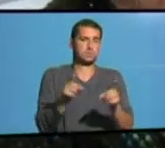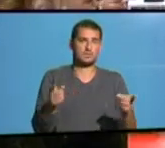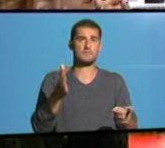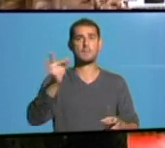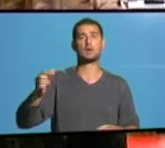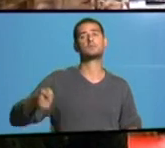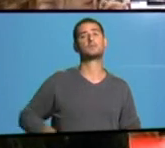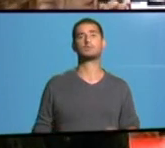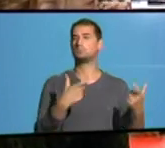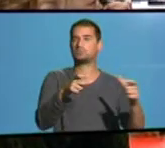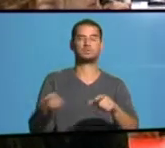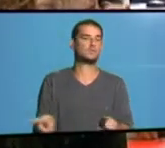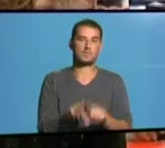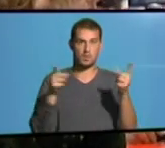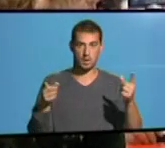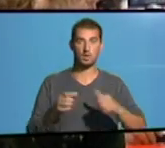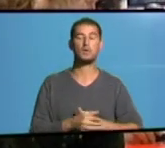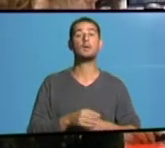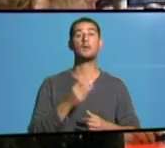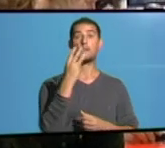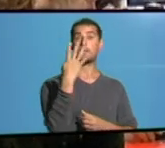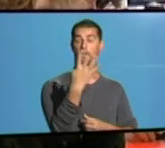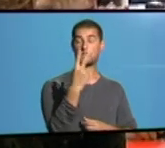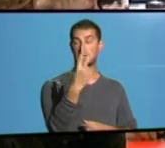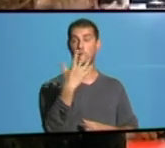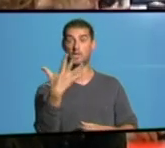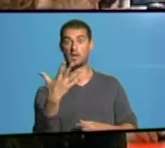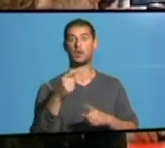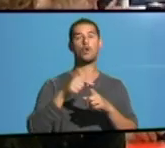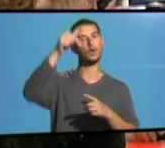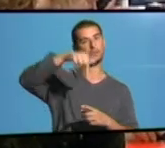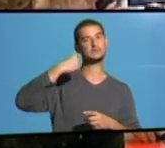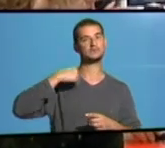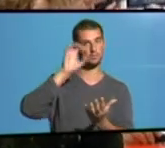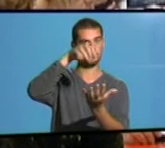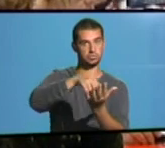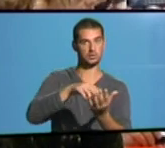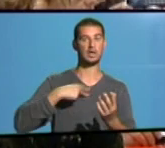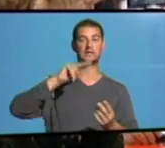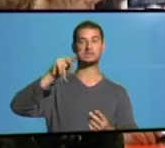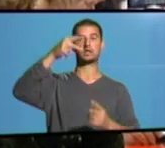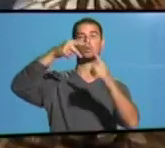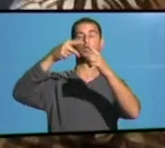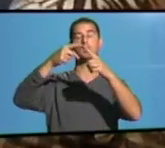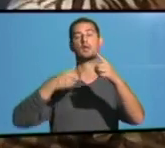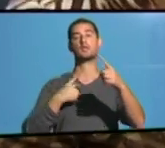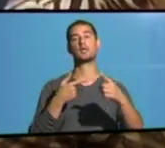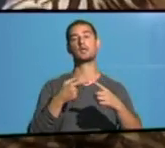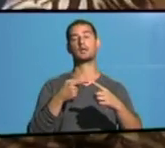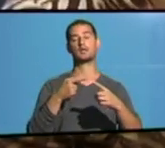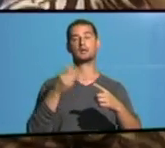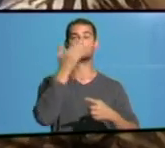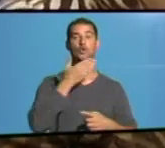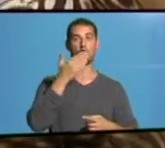profesionais de todos os sectores. 25 terán lugar na instalación do centro, na segunda planta da Escola de Imaxén e Son, na